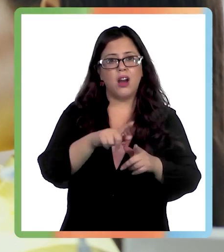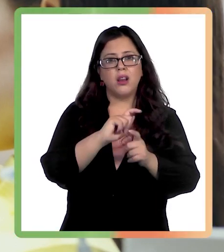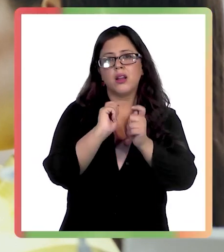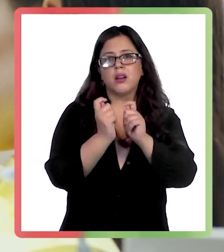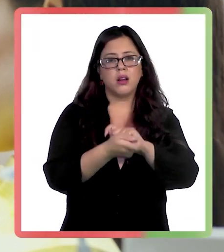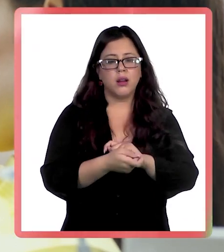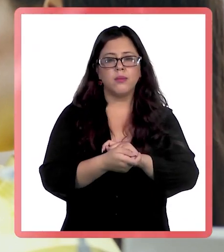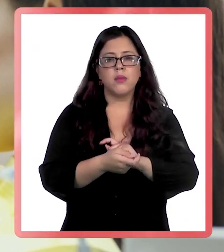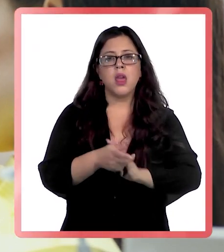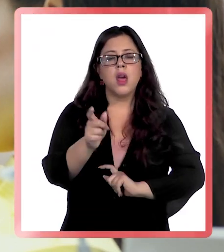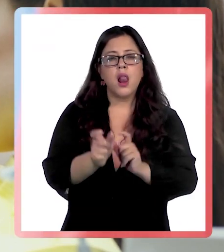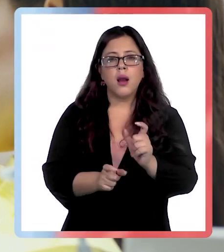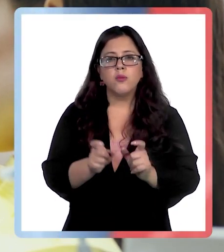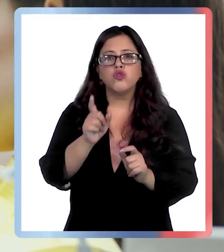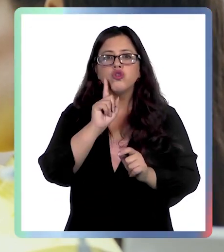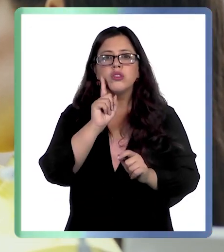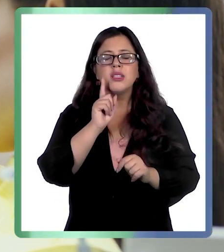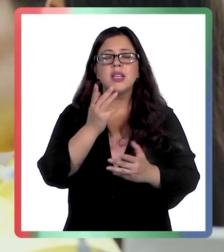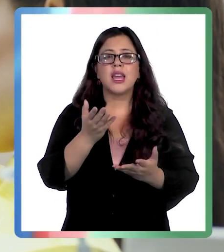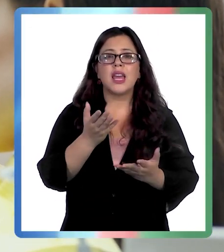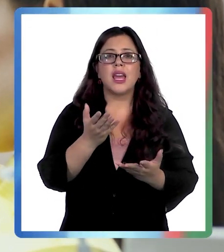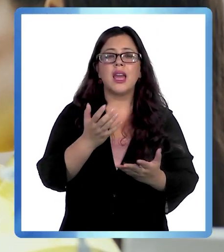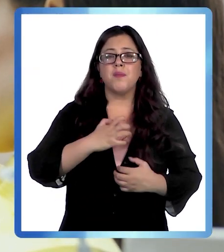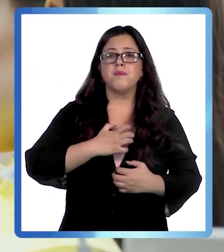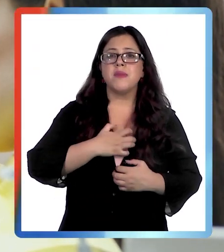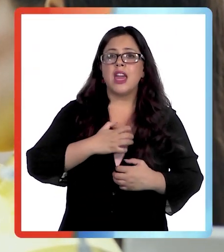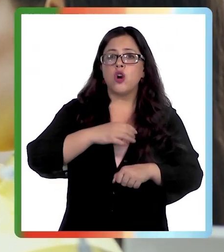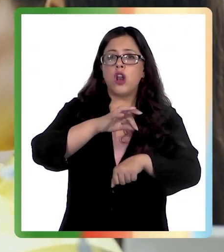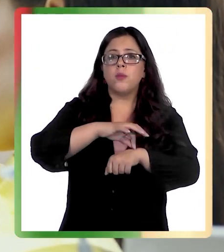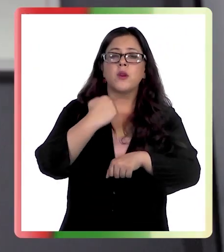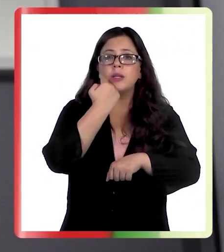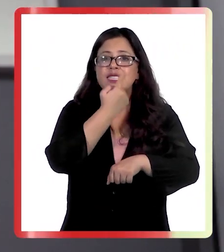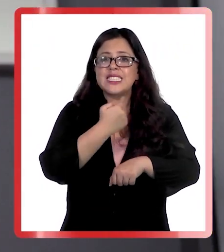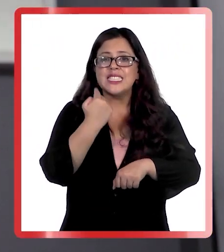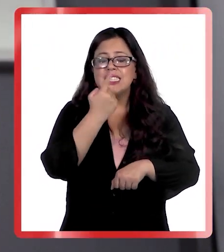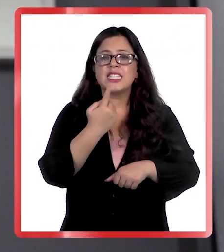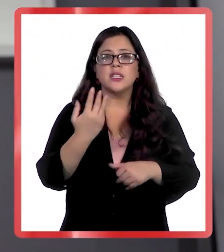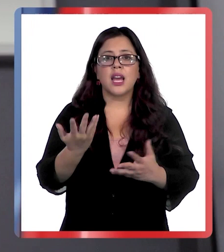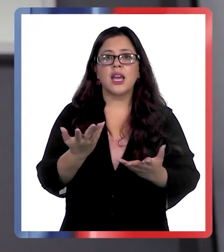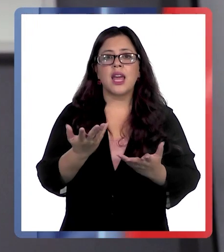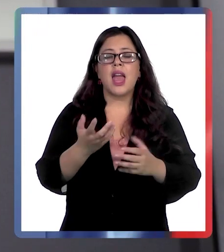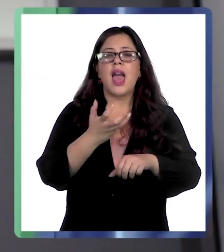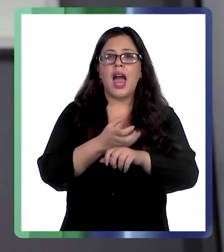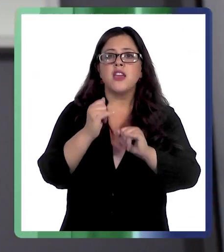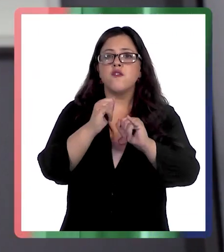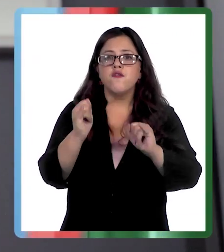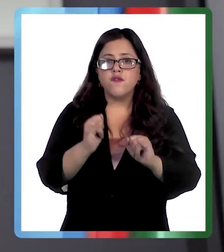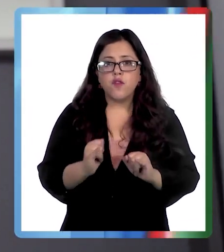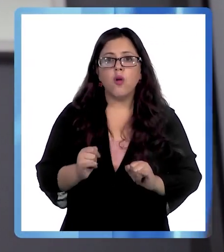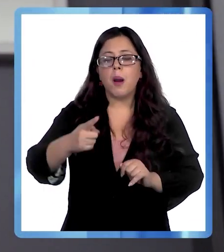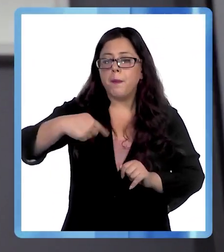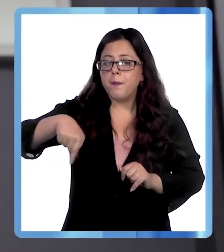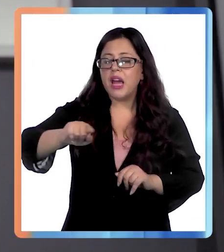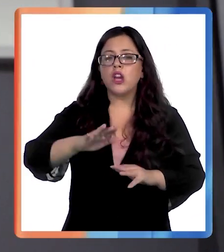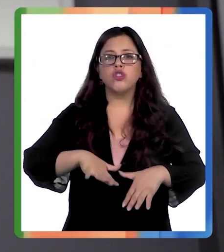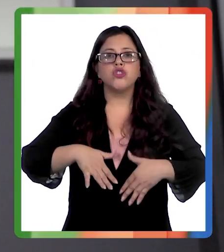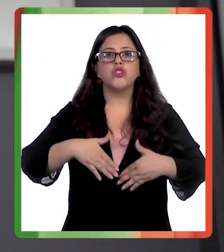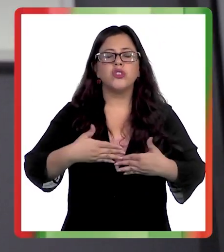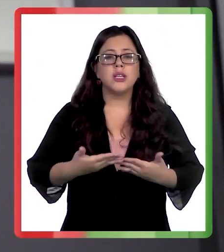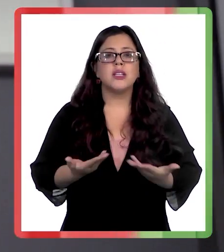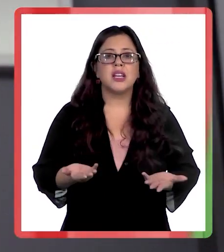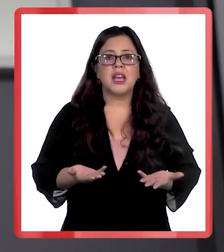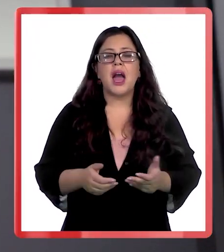hoy en día nosotros a nuestros pacientes que tienen odontofobia tenemos mecanismos para que nuestro paciente se